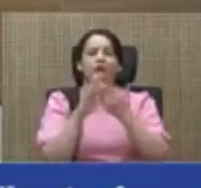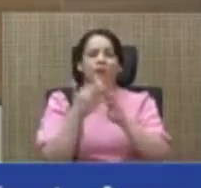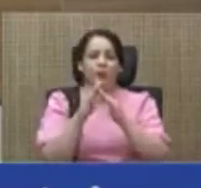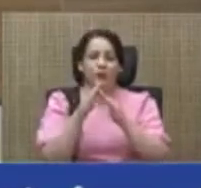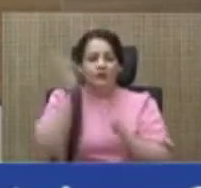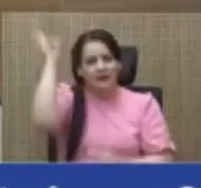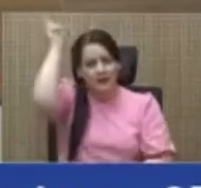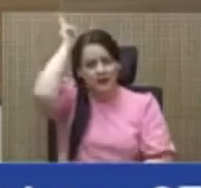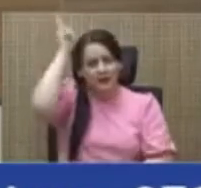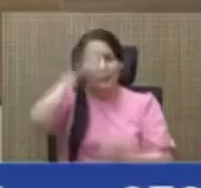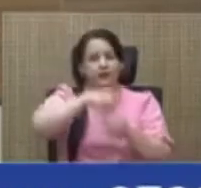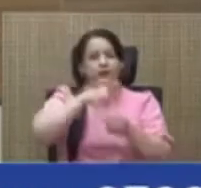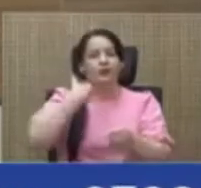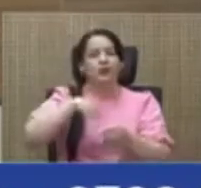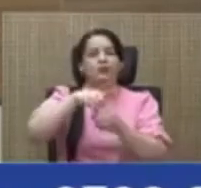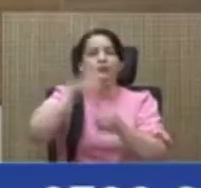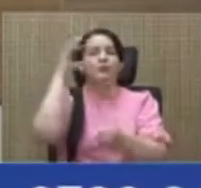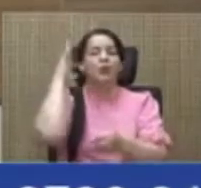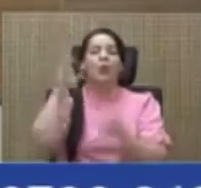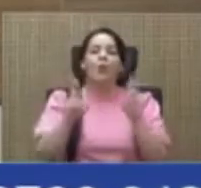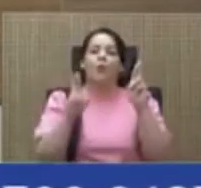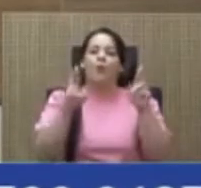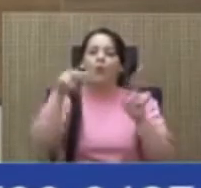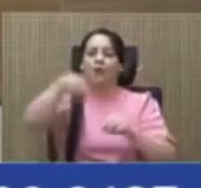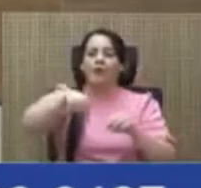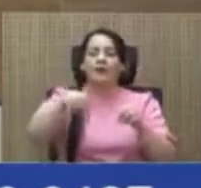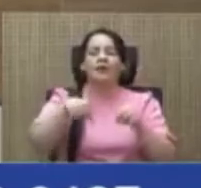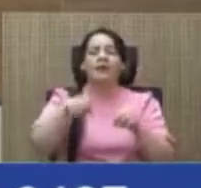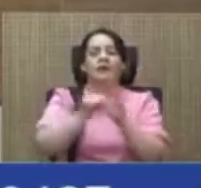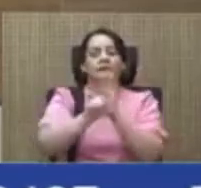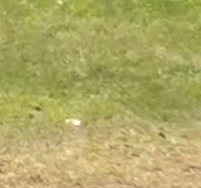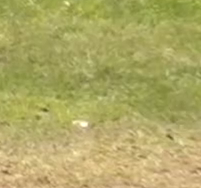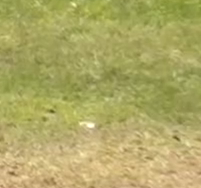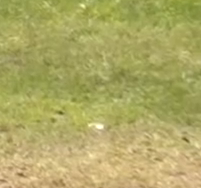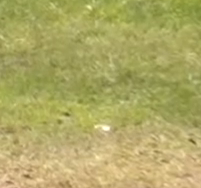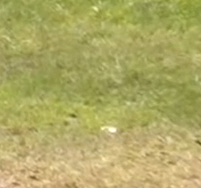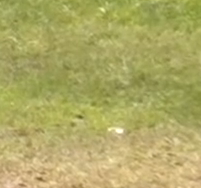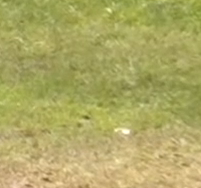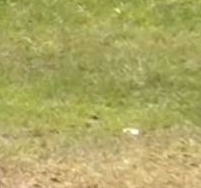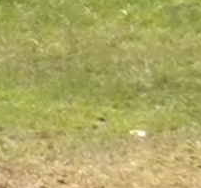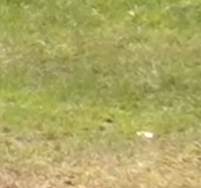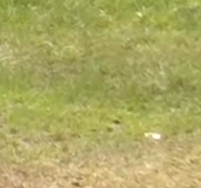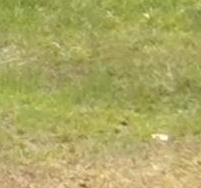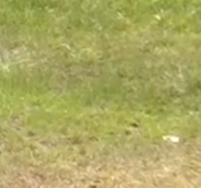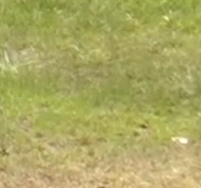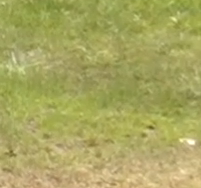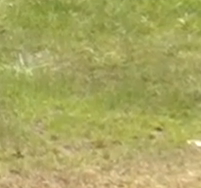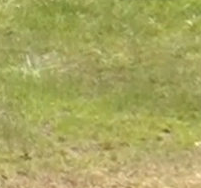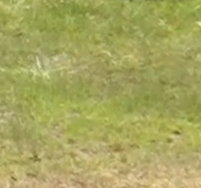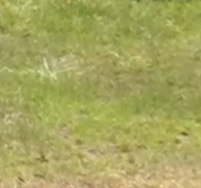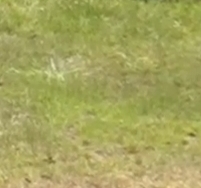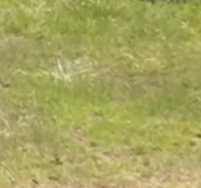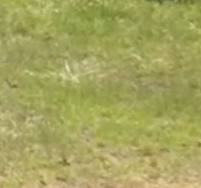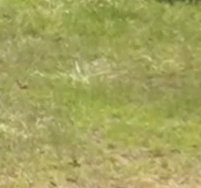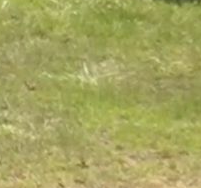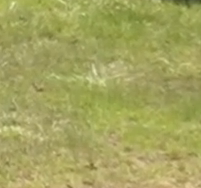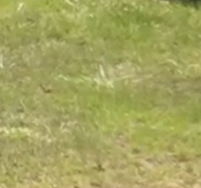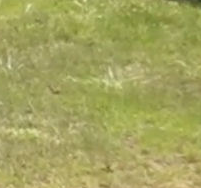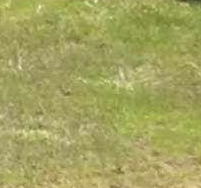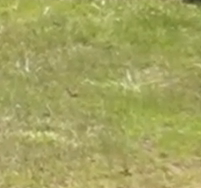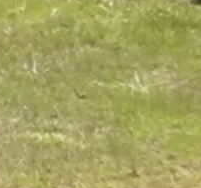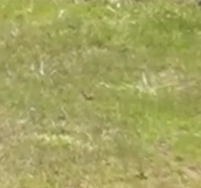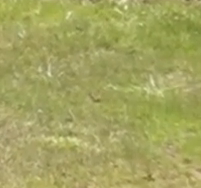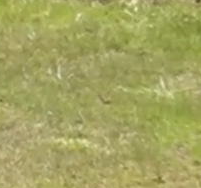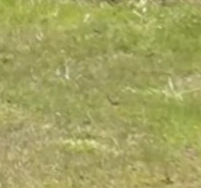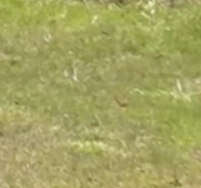diputadas. Ojalá en este Parlamento pudiéramos nosotros y nosotras tener aquí no solamente la voz de doña Sonia